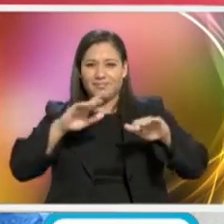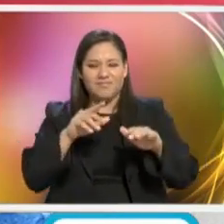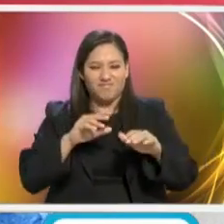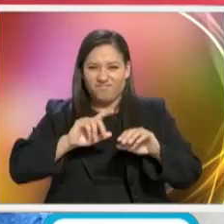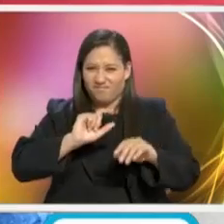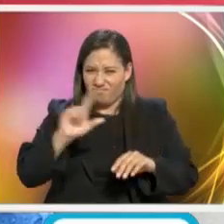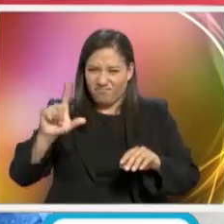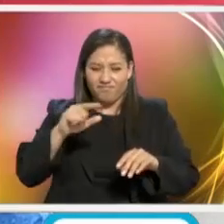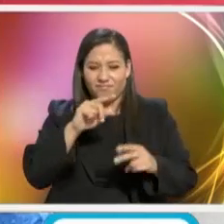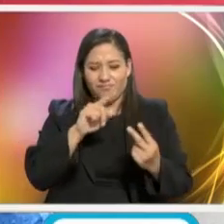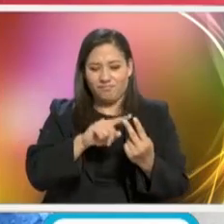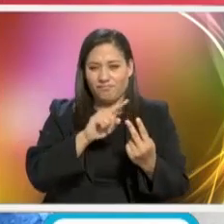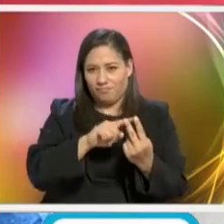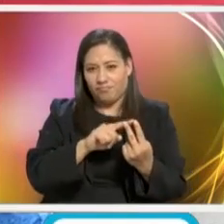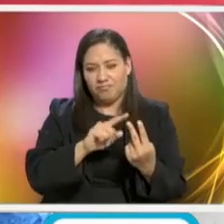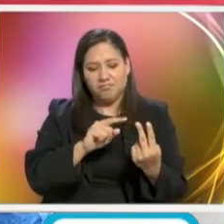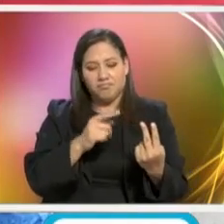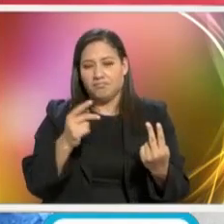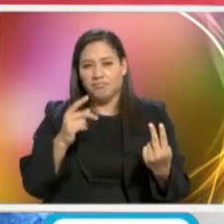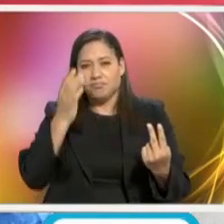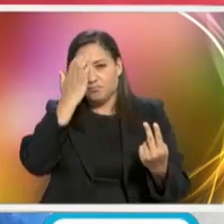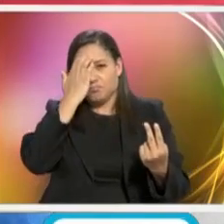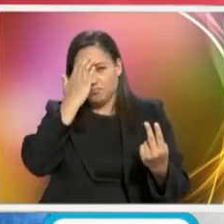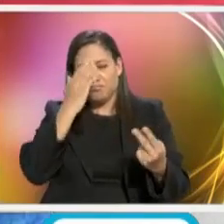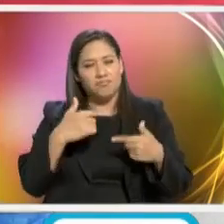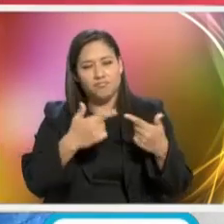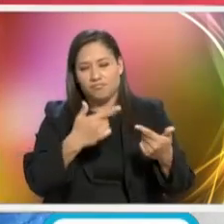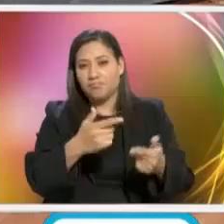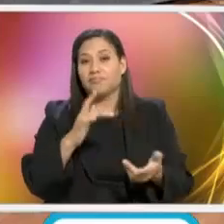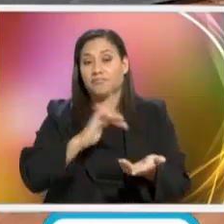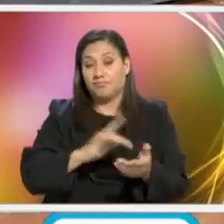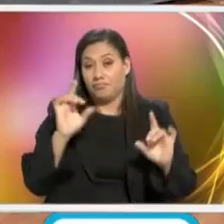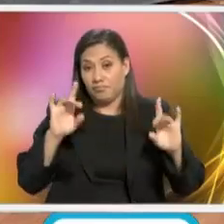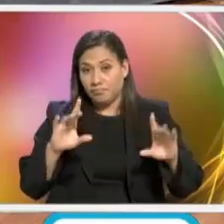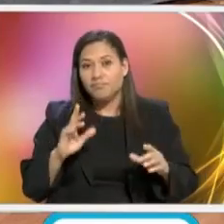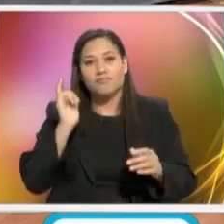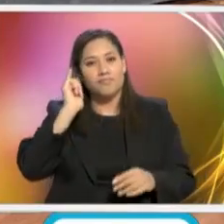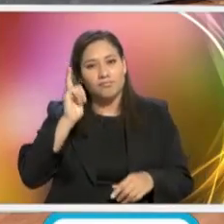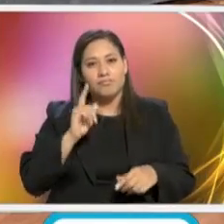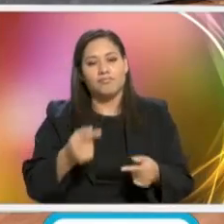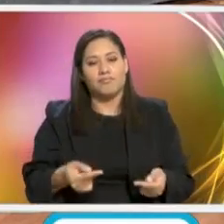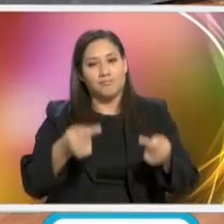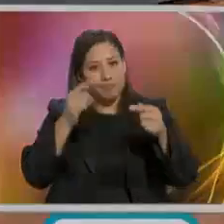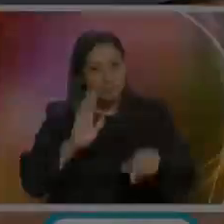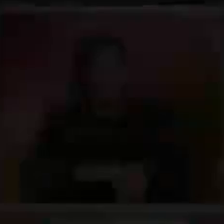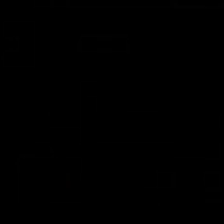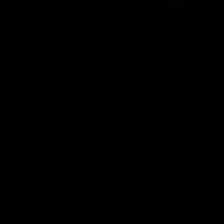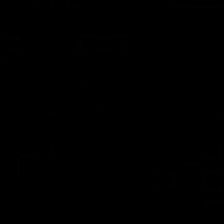que, bueno, pues hemos crecido junto con ellos varias generaciones. Gracias, Y Ángel. esperemos que sigan creciendo más, por favor. Eso es todo.